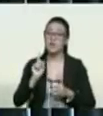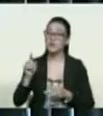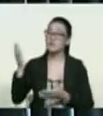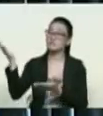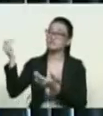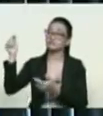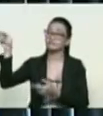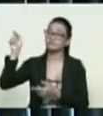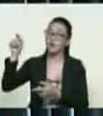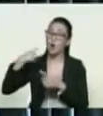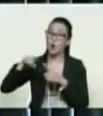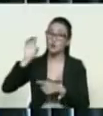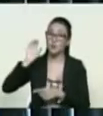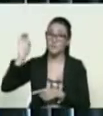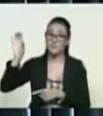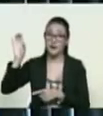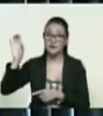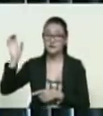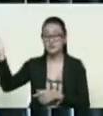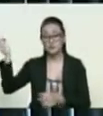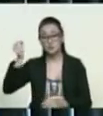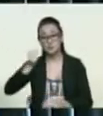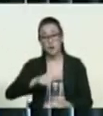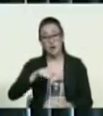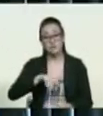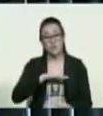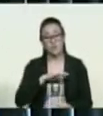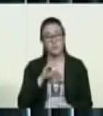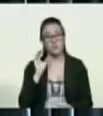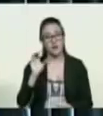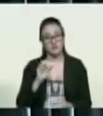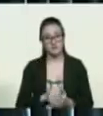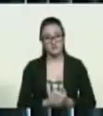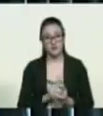reclamarlo para que responda.